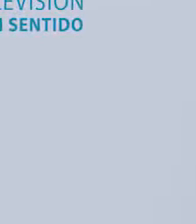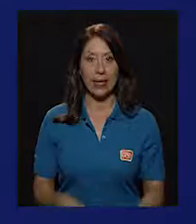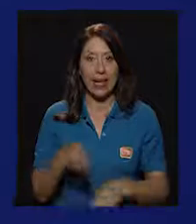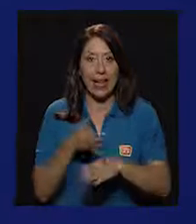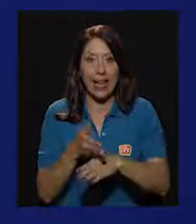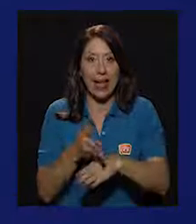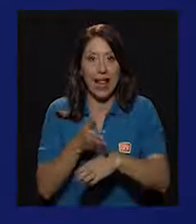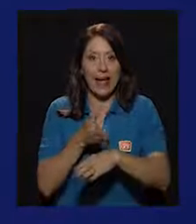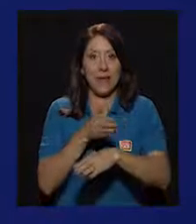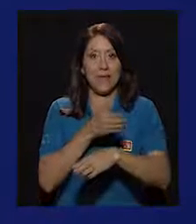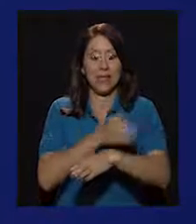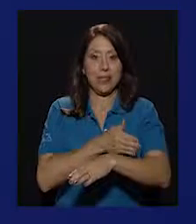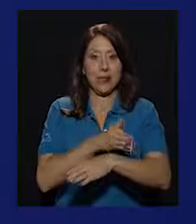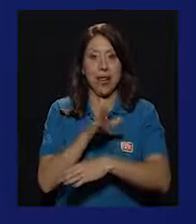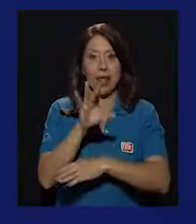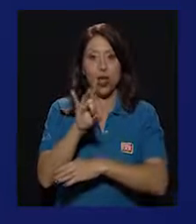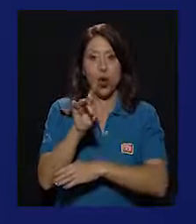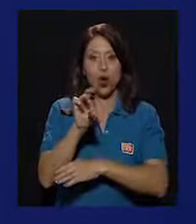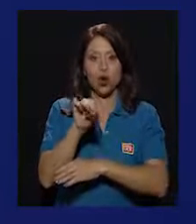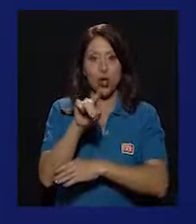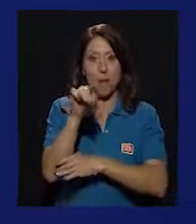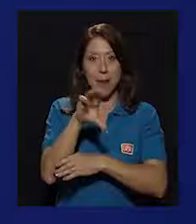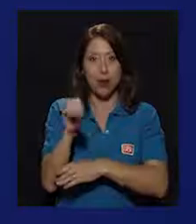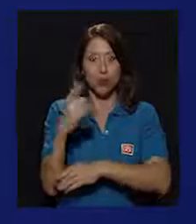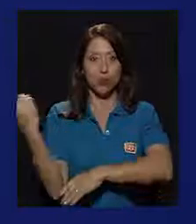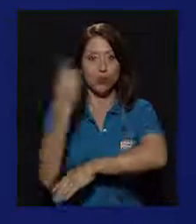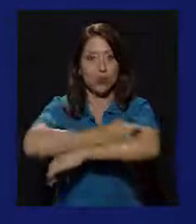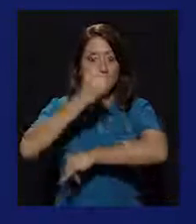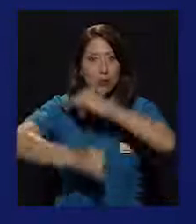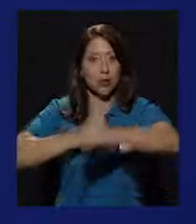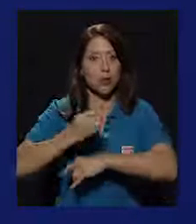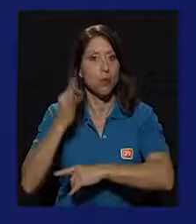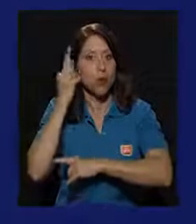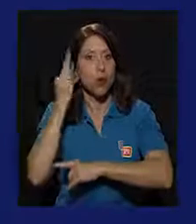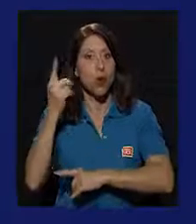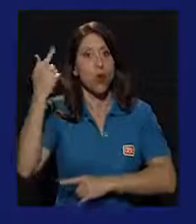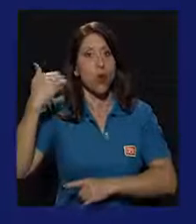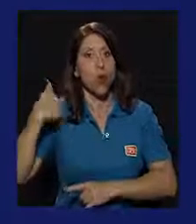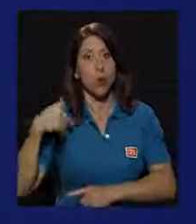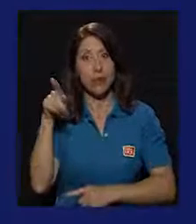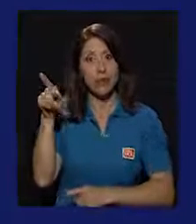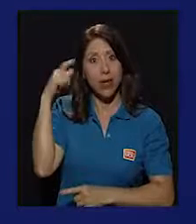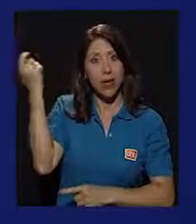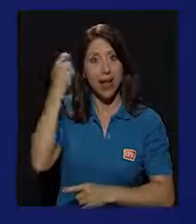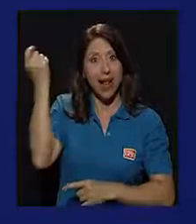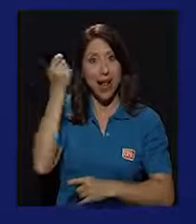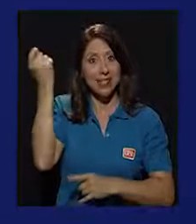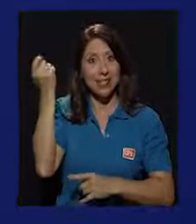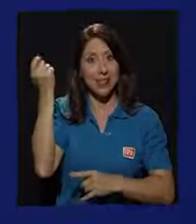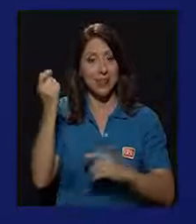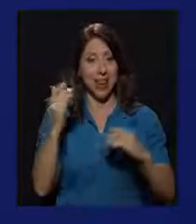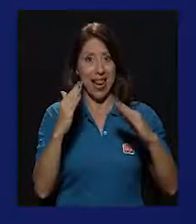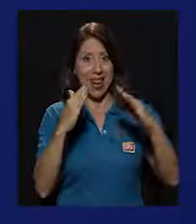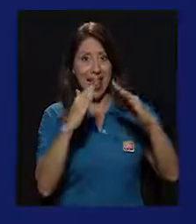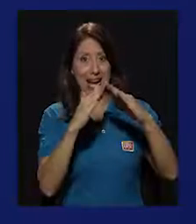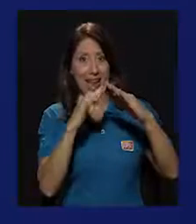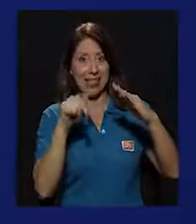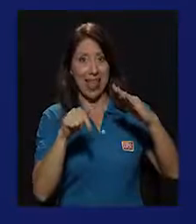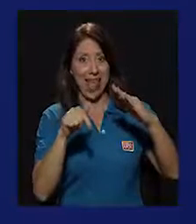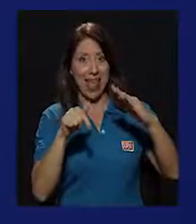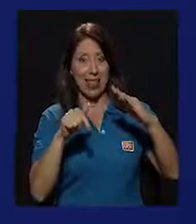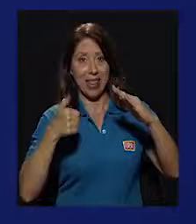en la víspera del 8 de marzo día internacional de la mujer un hombre en guanacaste quemó la casa